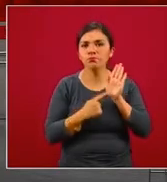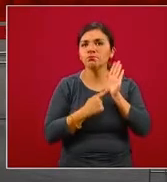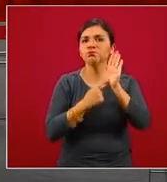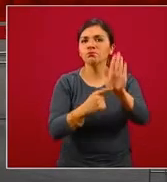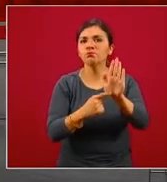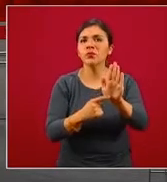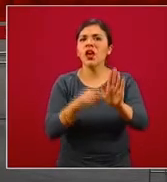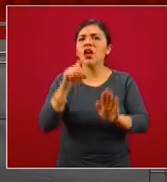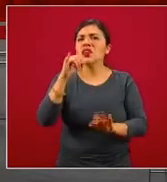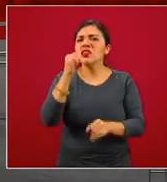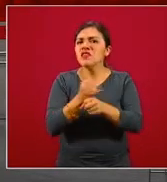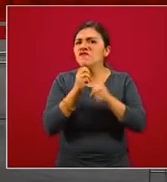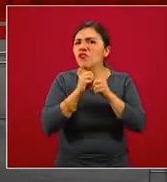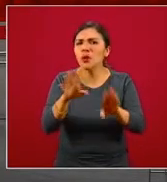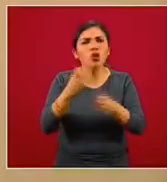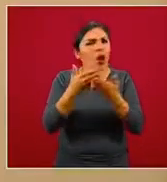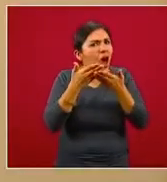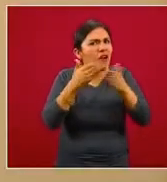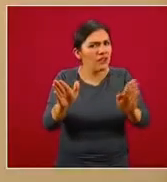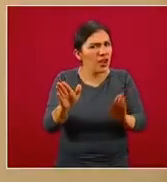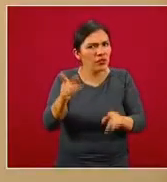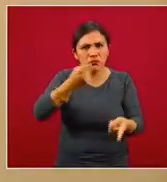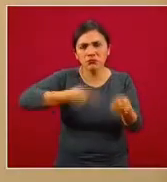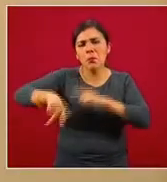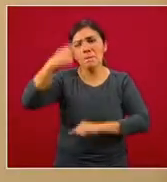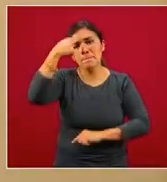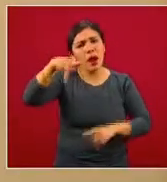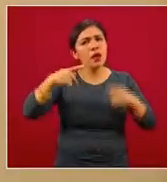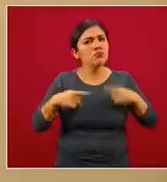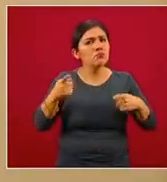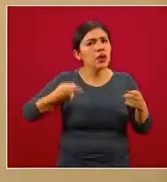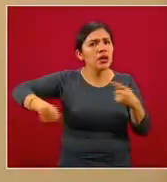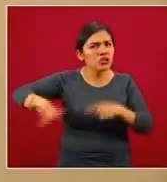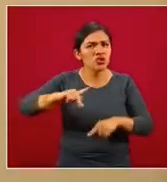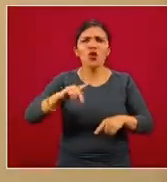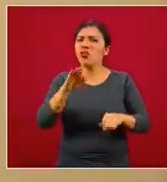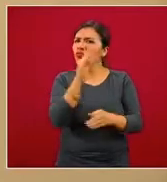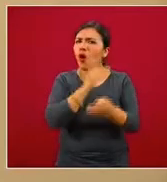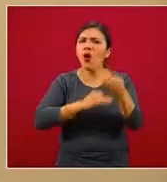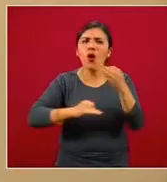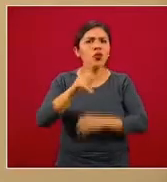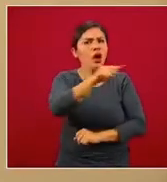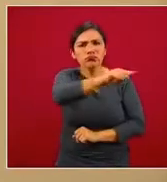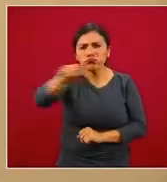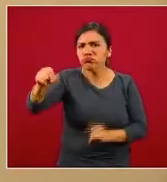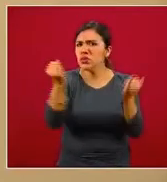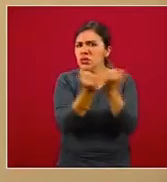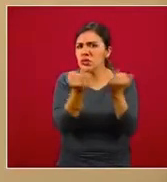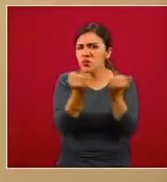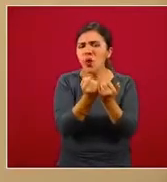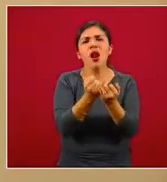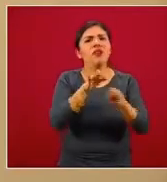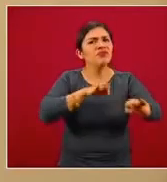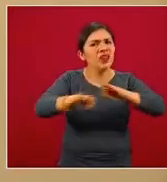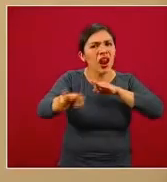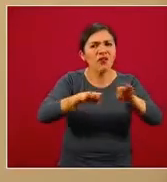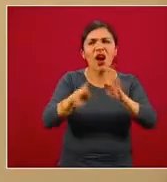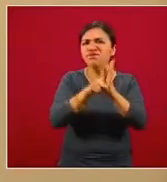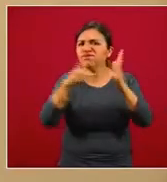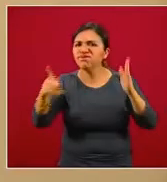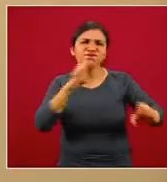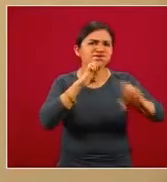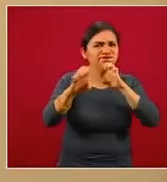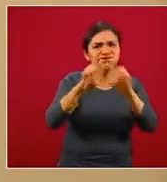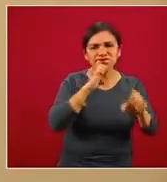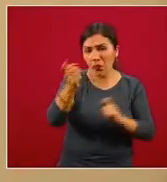abiertos information nominales anonimizados representing para que la the comunidad anonymous y la information that we ciudadanía are y registering. ustedes también como profesionales de la